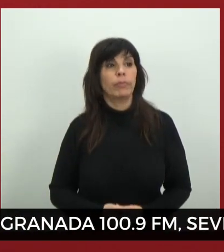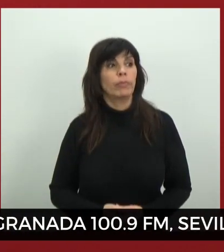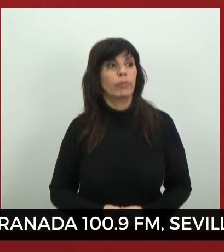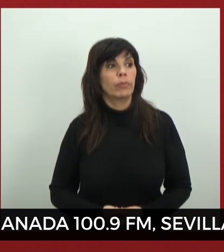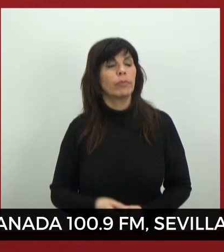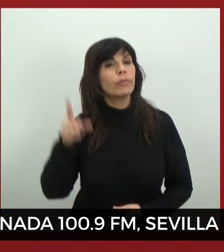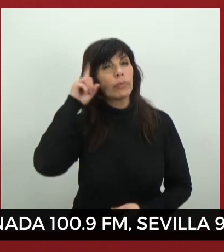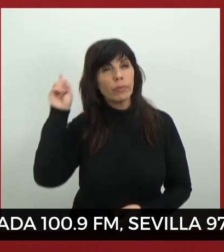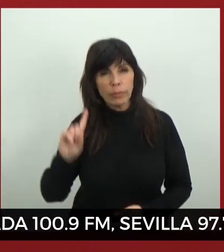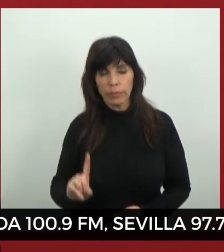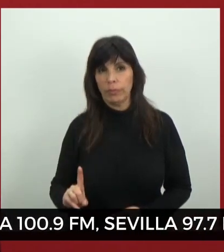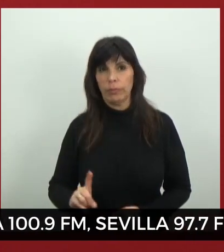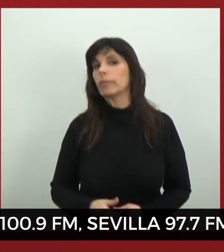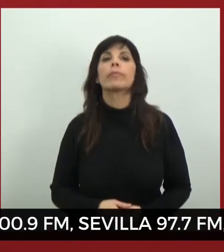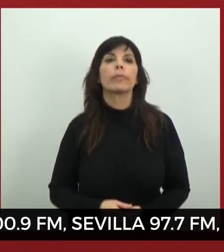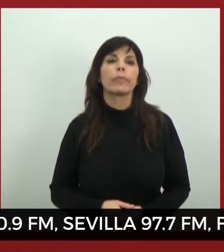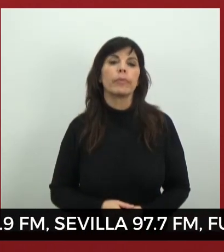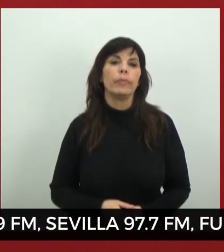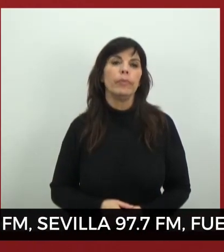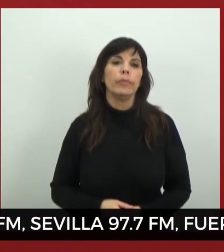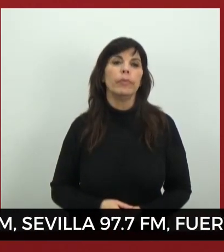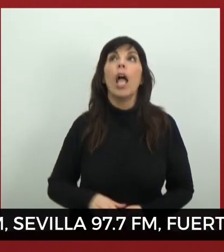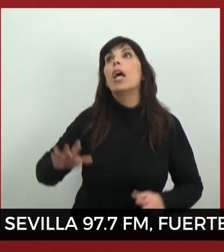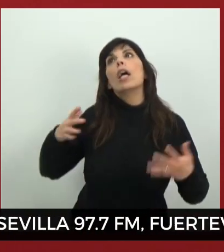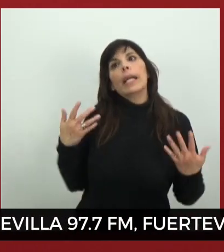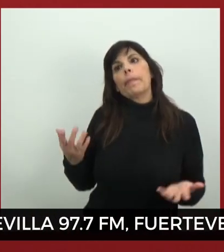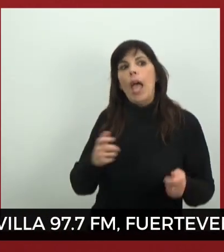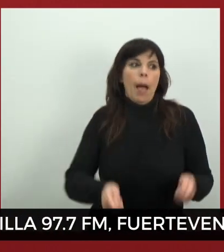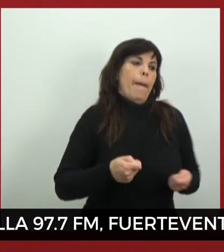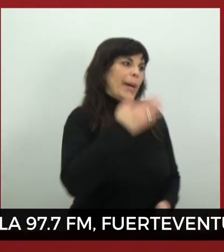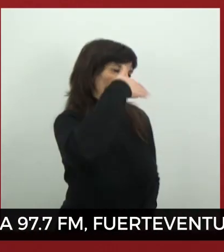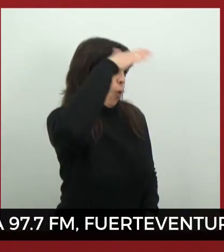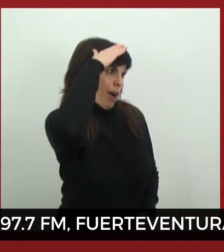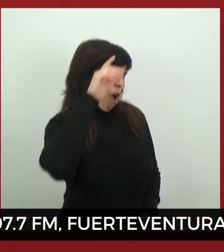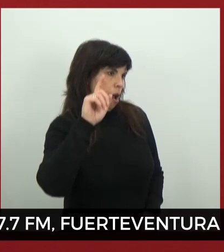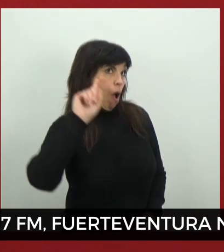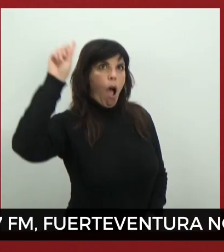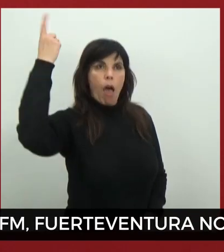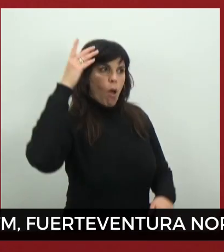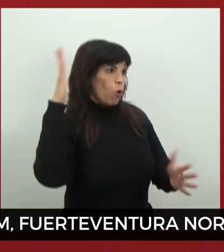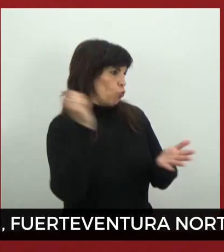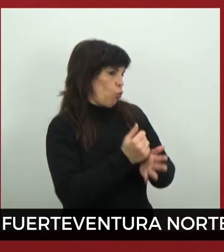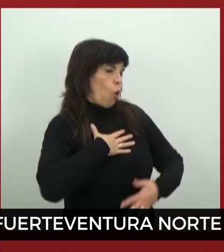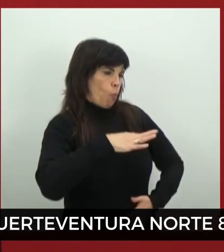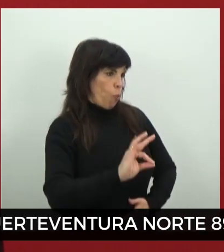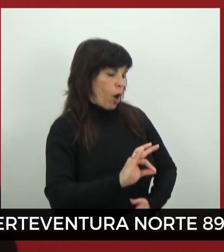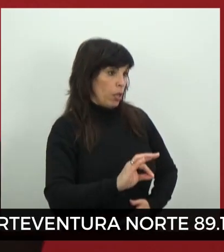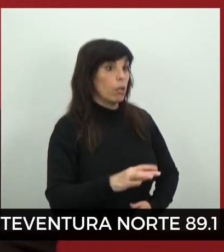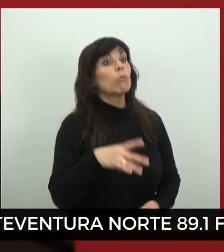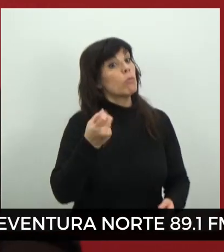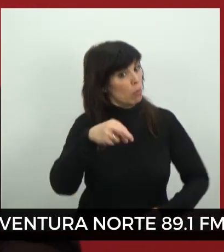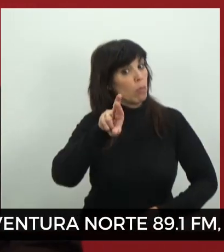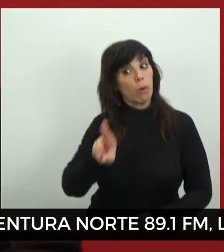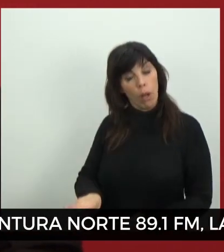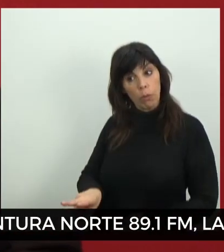sé. Algunos dirán, sí, pero para Dios es todo posible. Tienes razón. Pero creo que esas personas